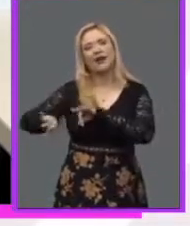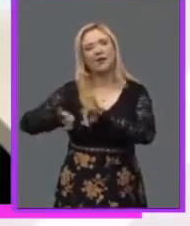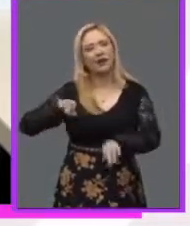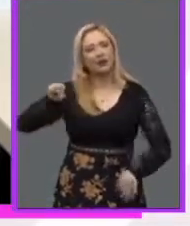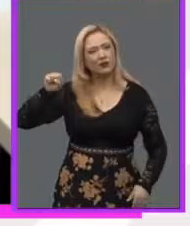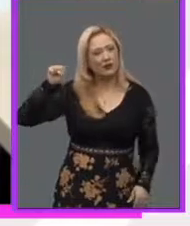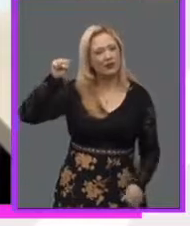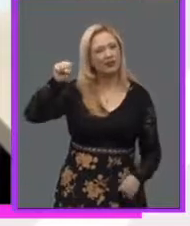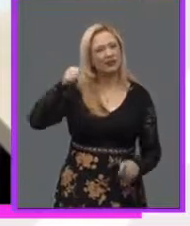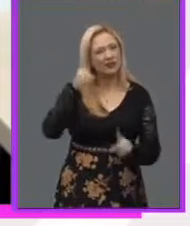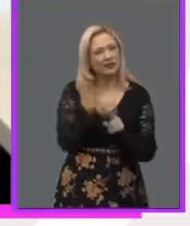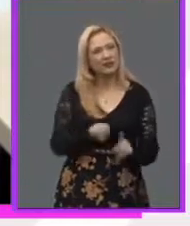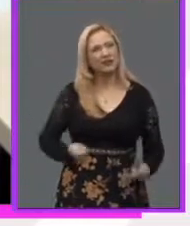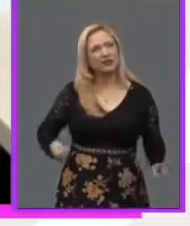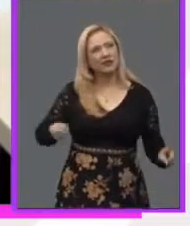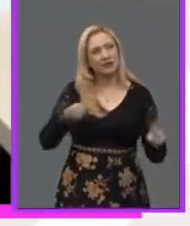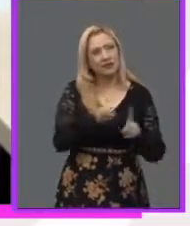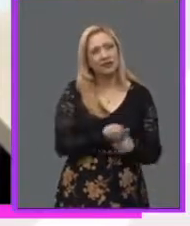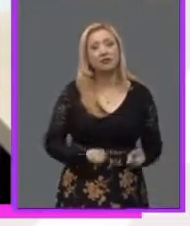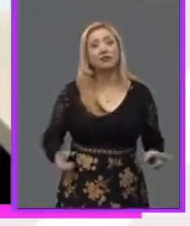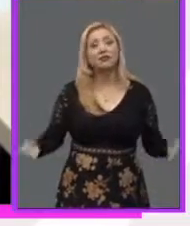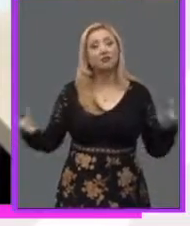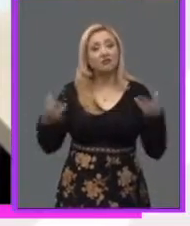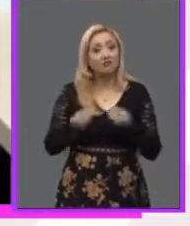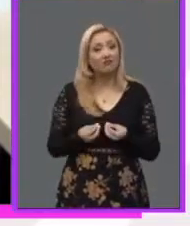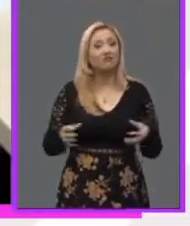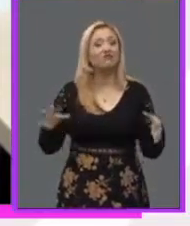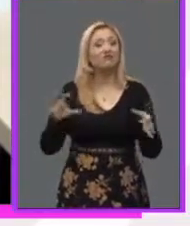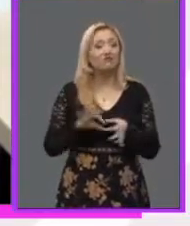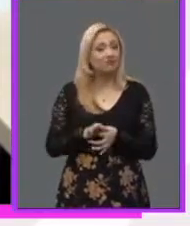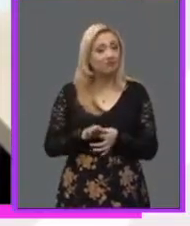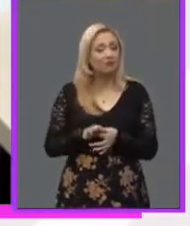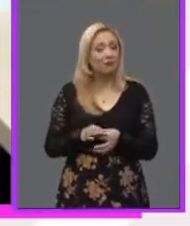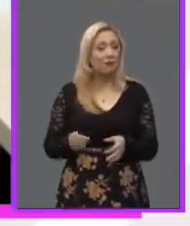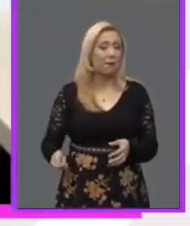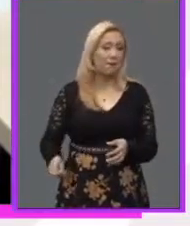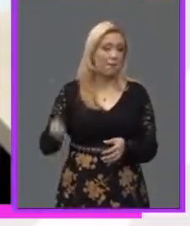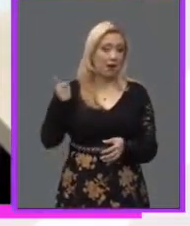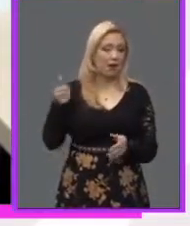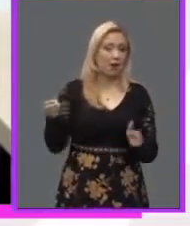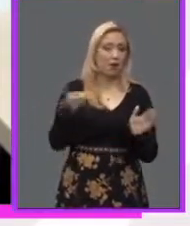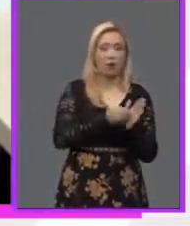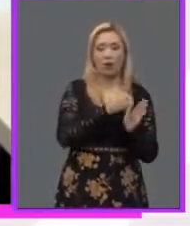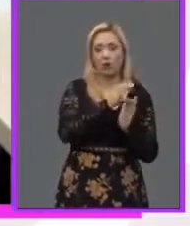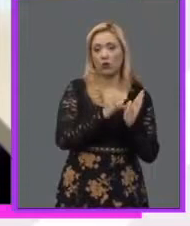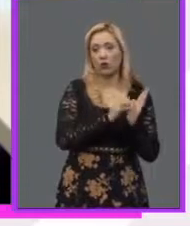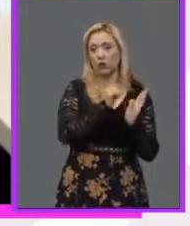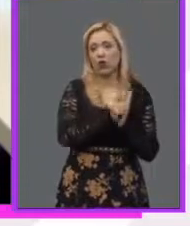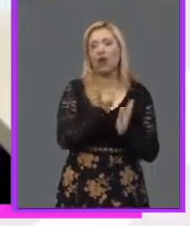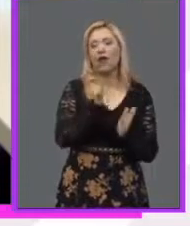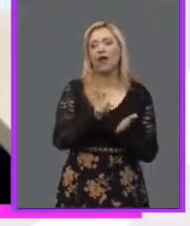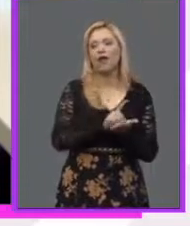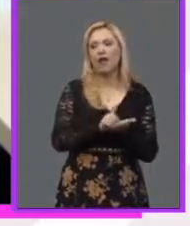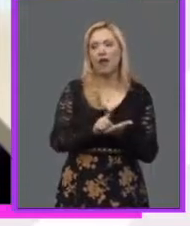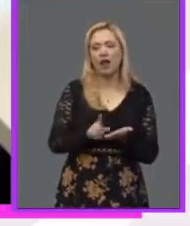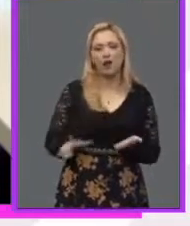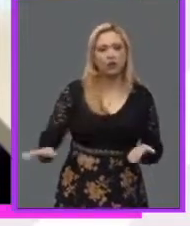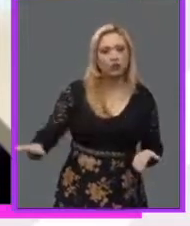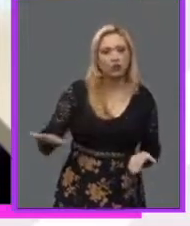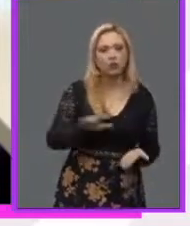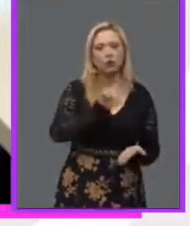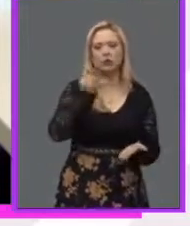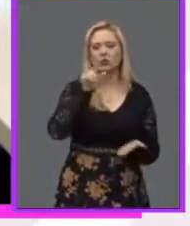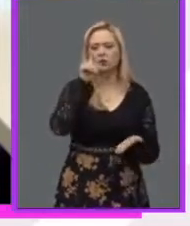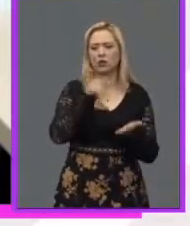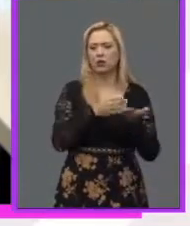porque originalmente, pues, es curioso porque primero aparece en la Constitución la vivienda como un derecho de seguridad social y hasta los